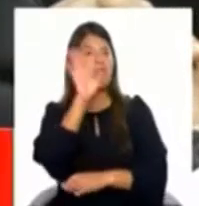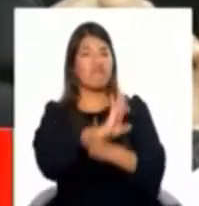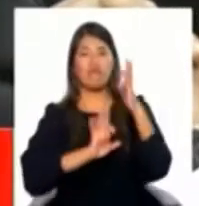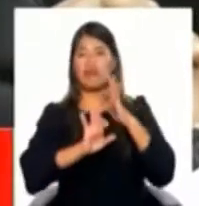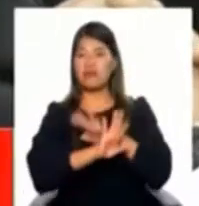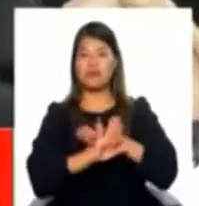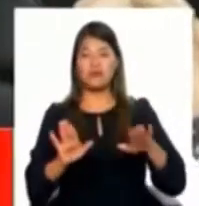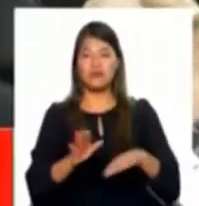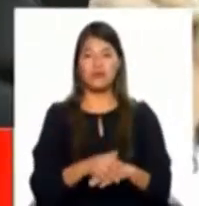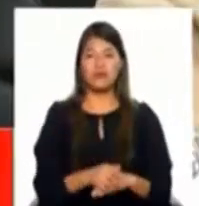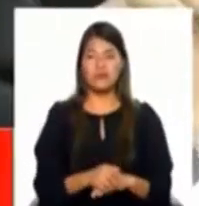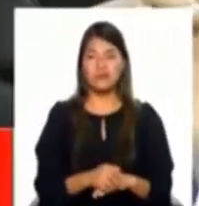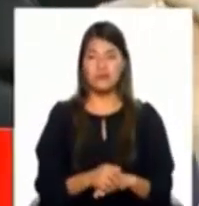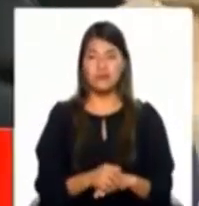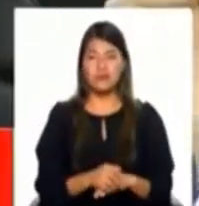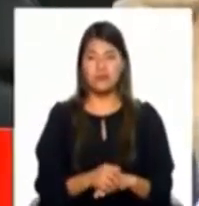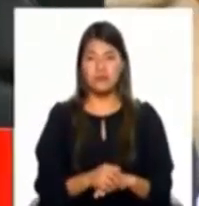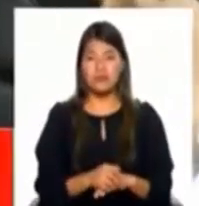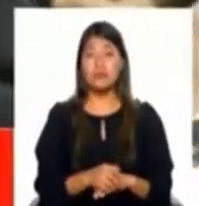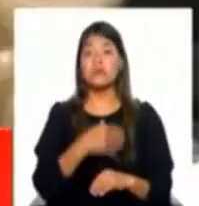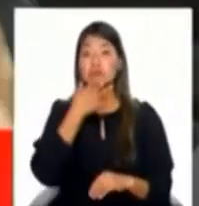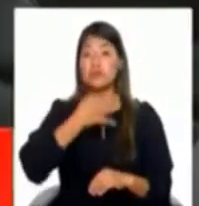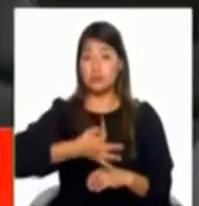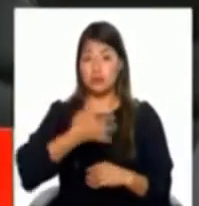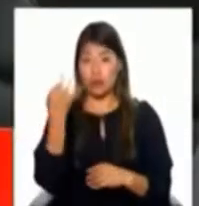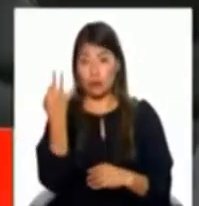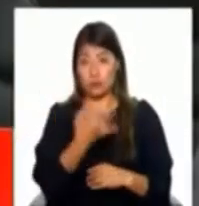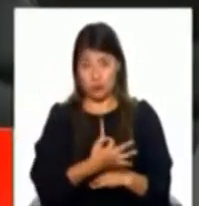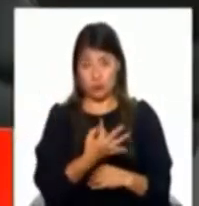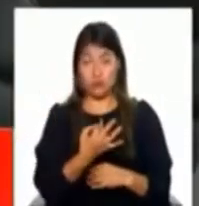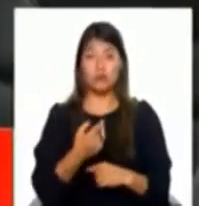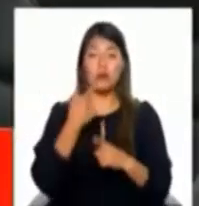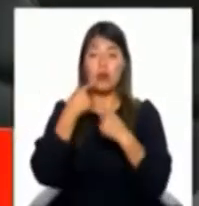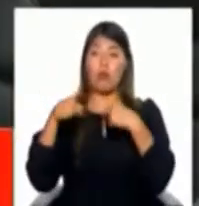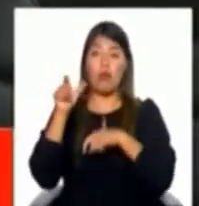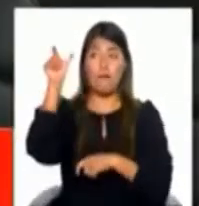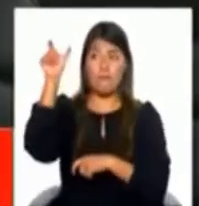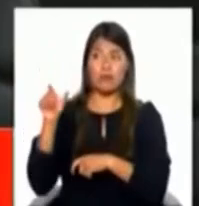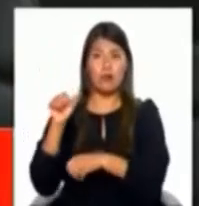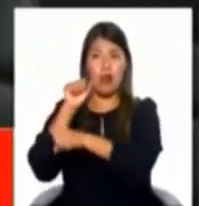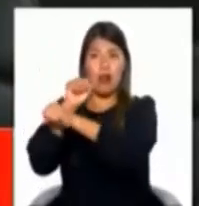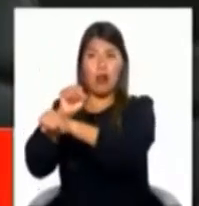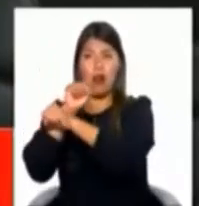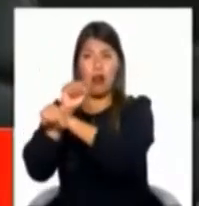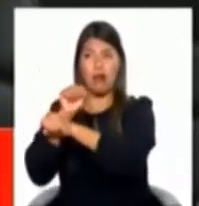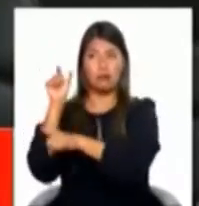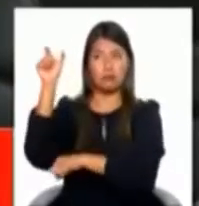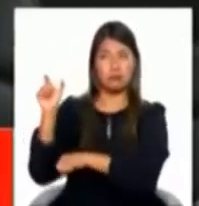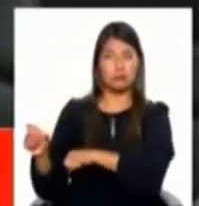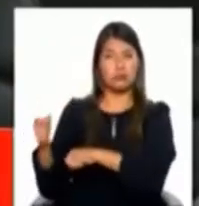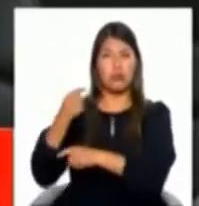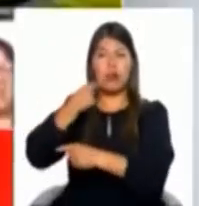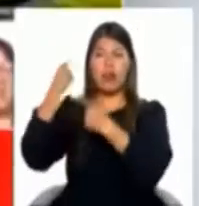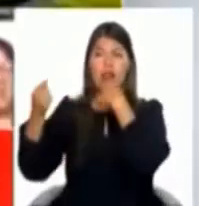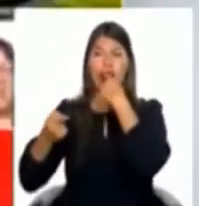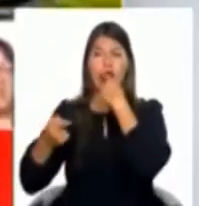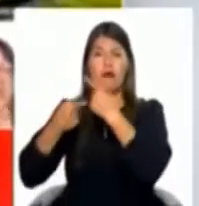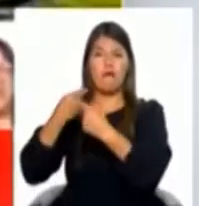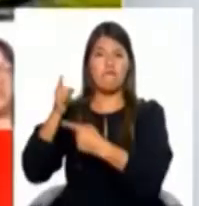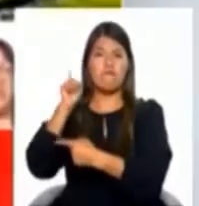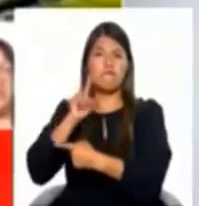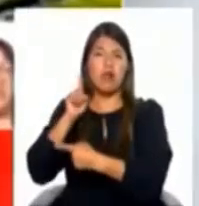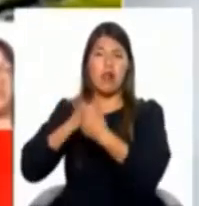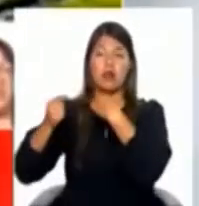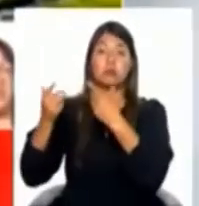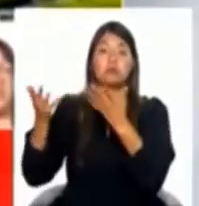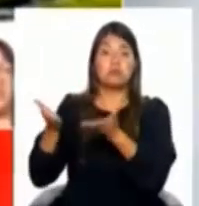falso. Y es seguro que una persona detenida en su libertad pueda decir falacias.